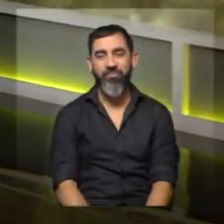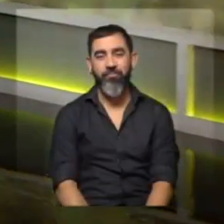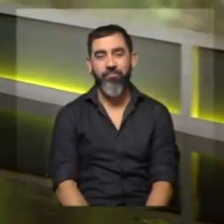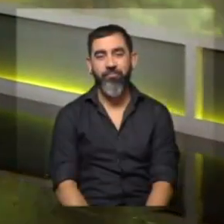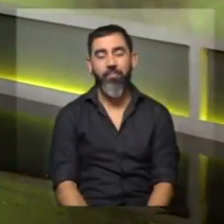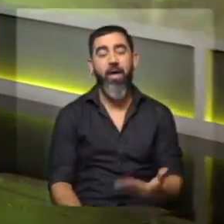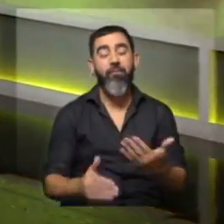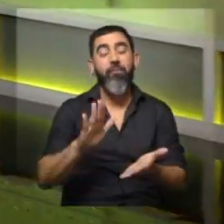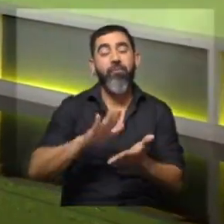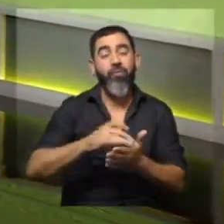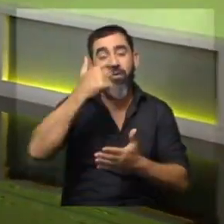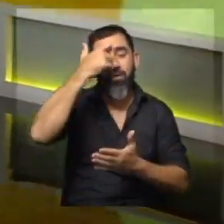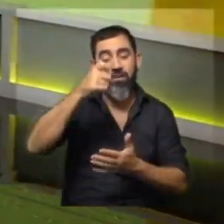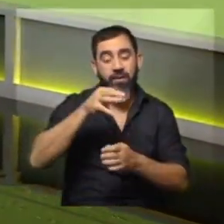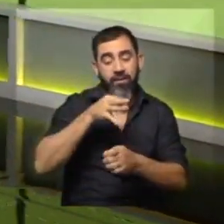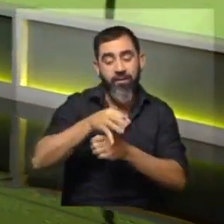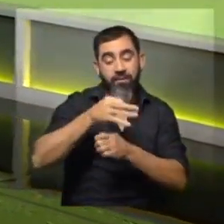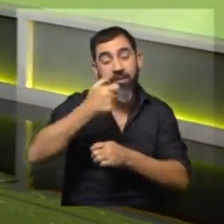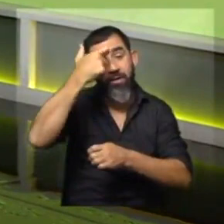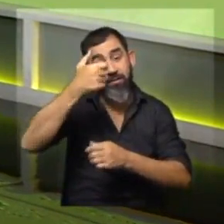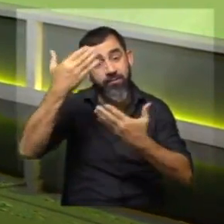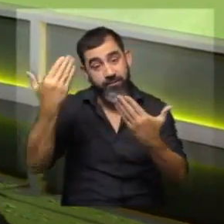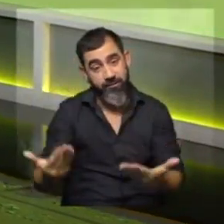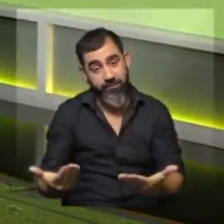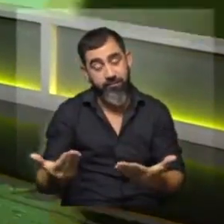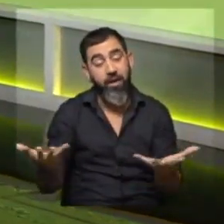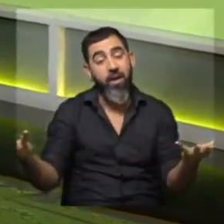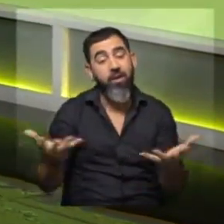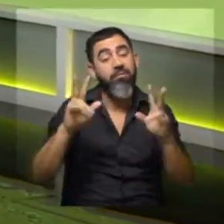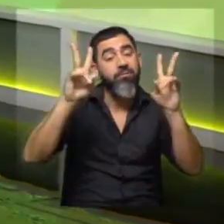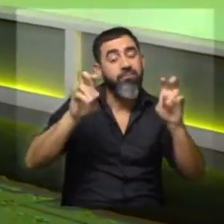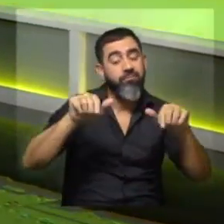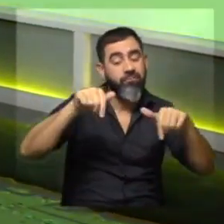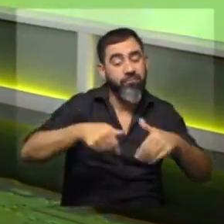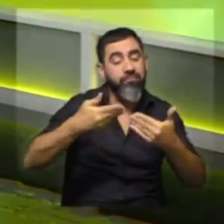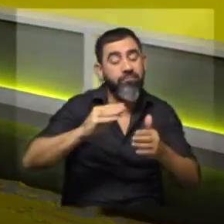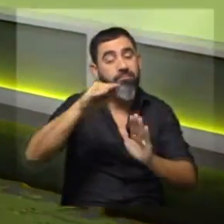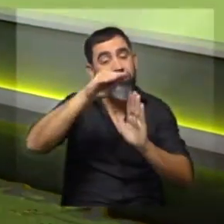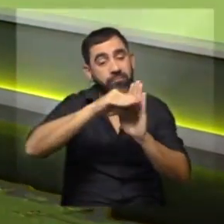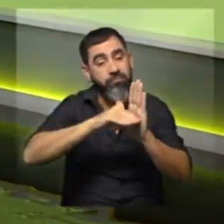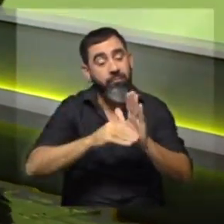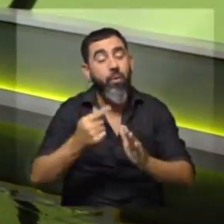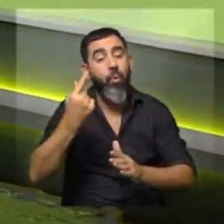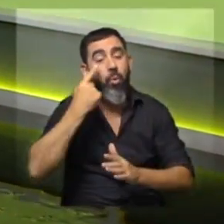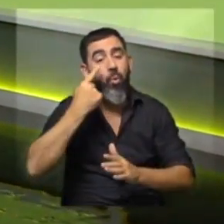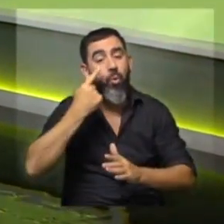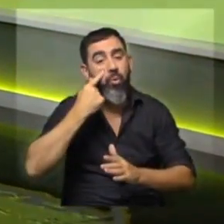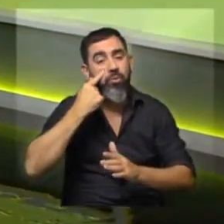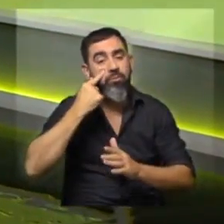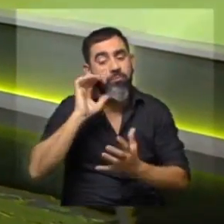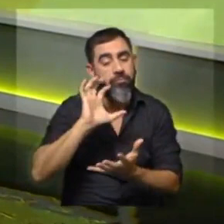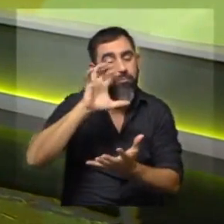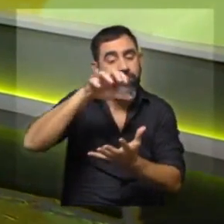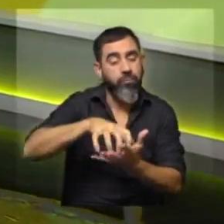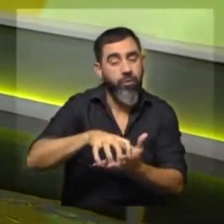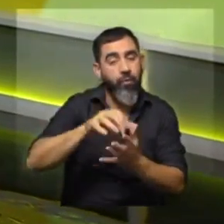Hablábamos de ciencia para enseñar ciencia y nos vamos a meter en eso en este arranque de programa porque vamos a conocer el Centro